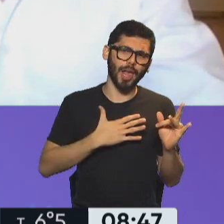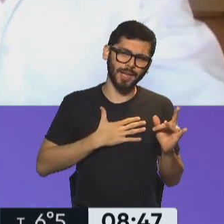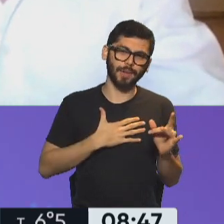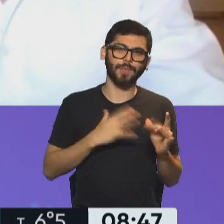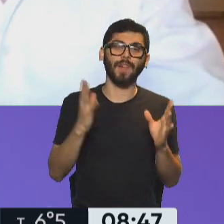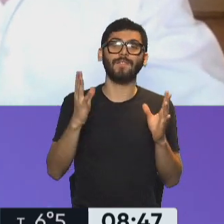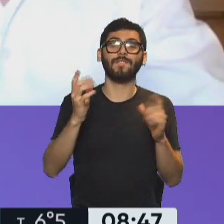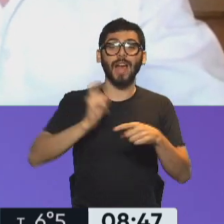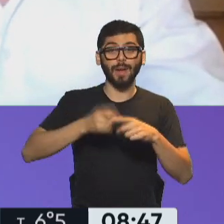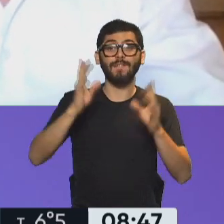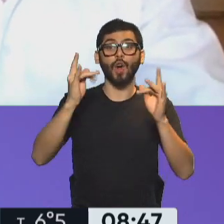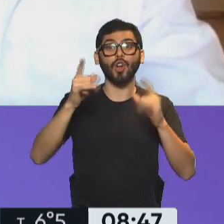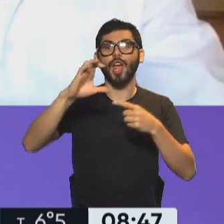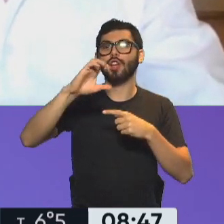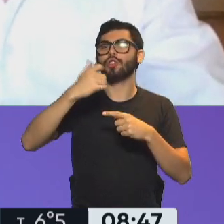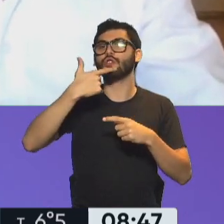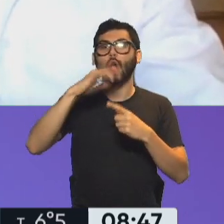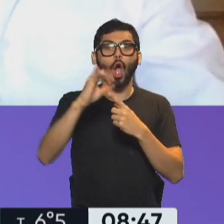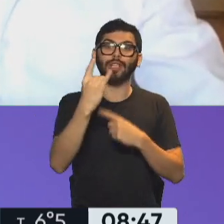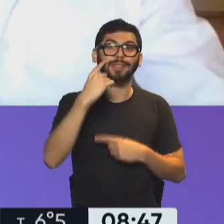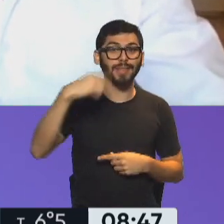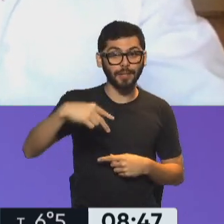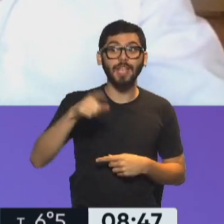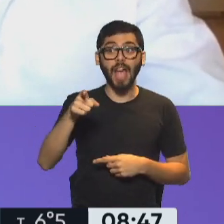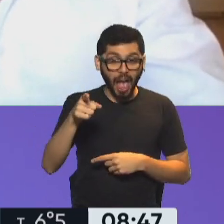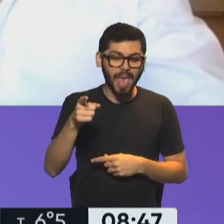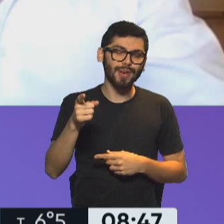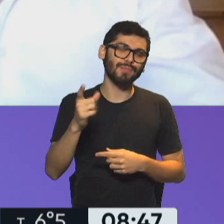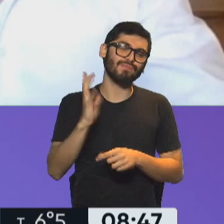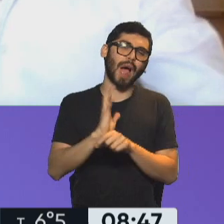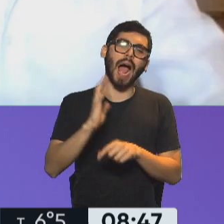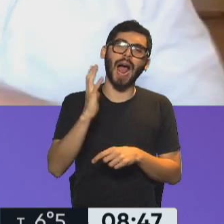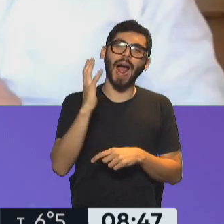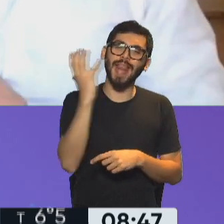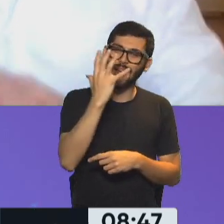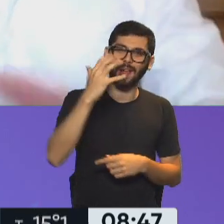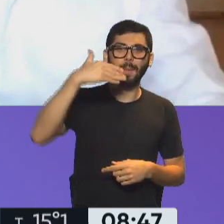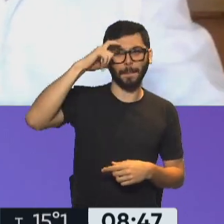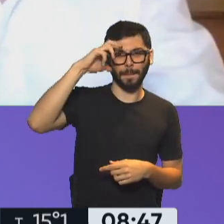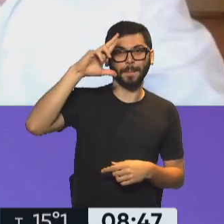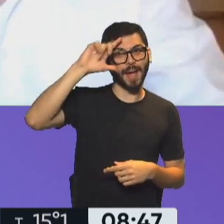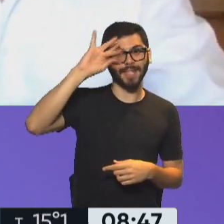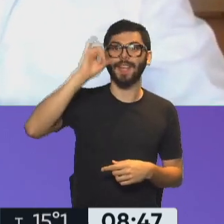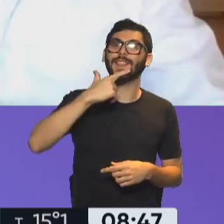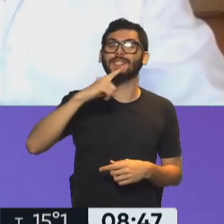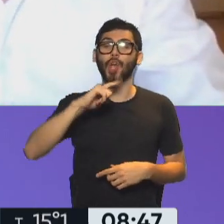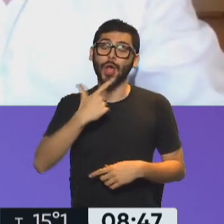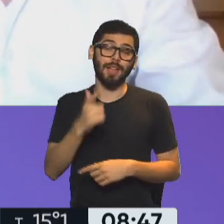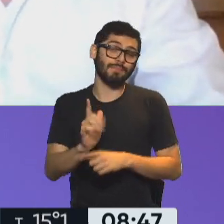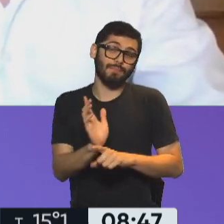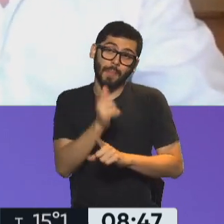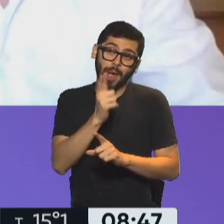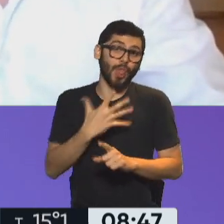de Folclore de Cosquín. Y allí, la negra Mercedes Sosa, que era más o menos la dueña, tenía la llave para abrir cuando quería,